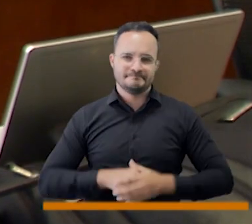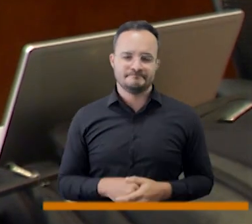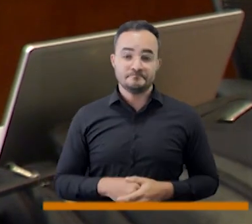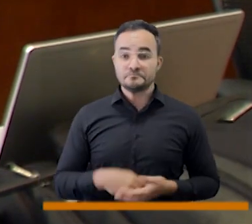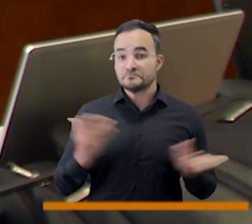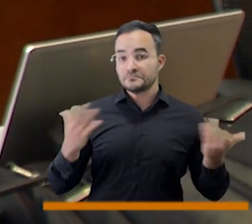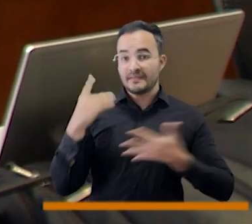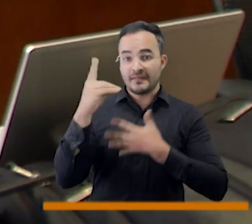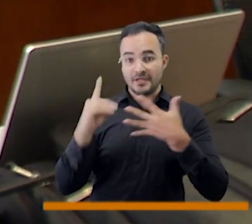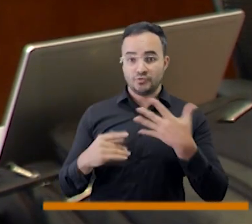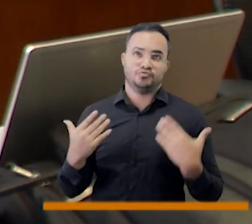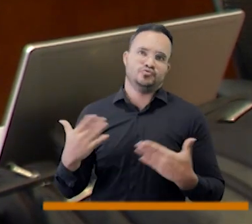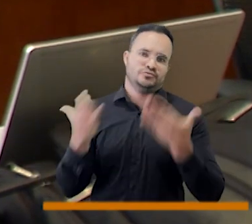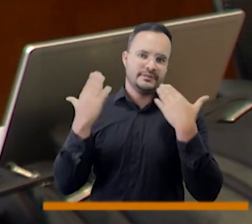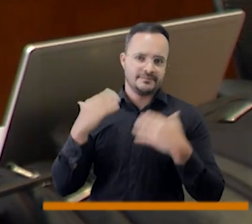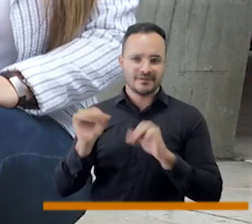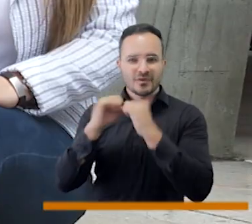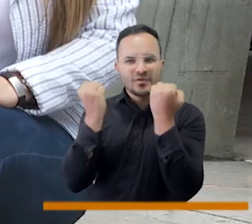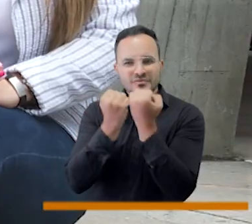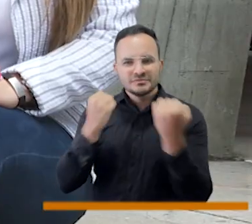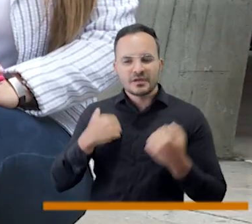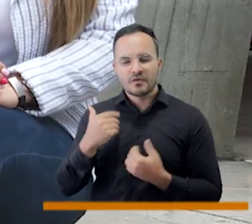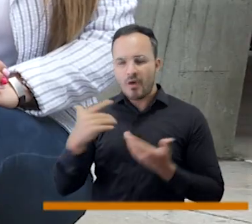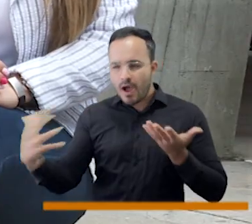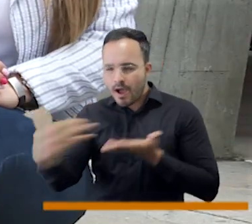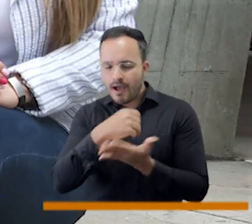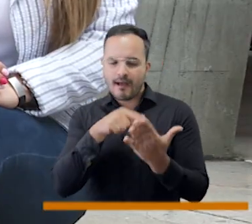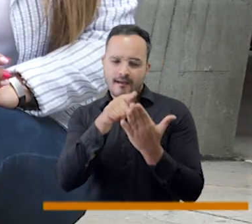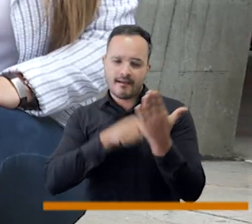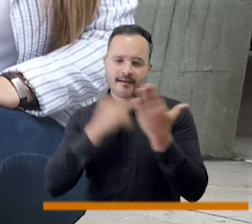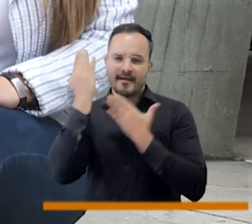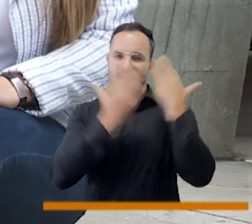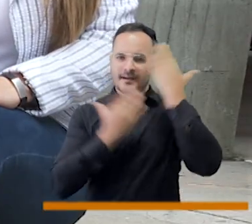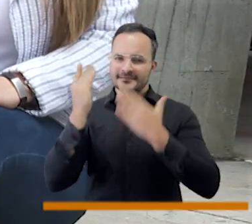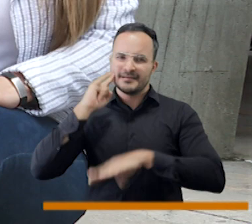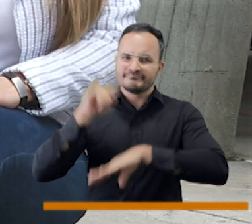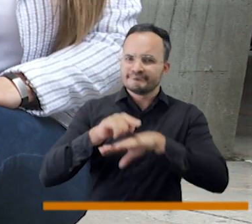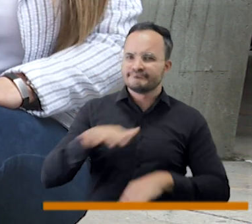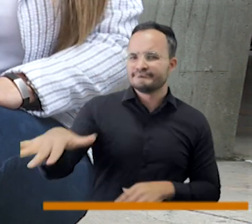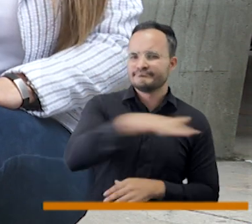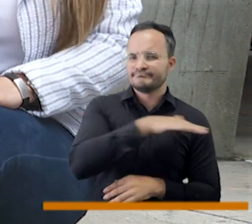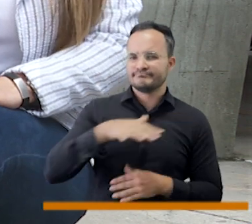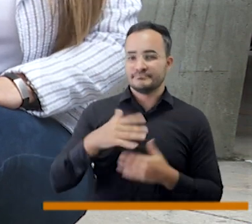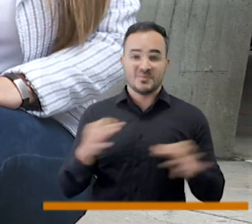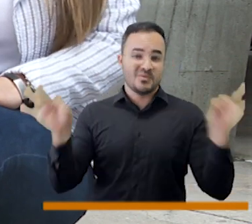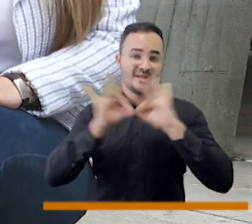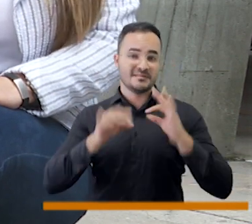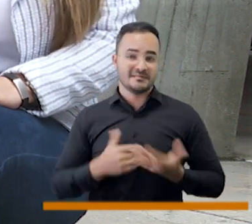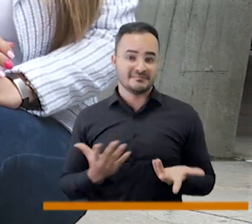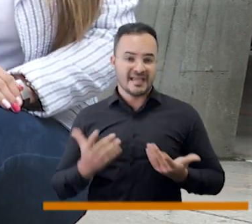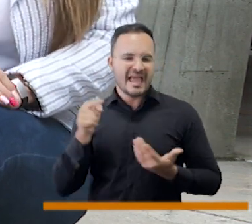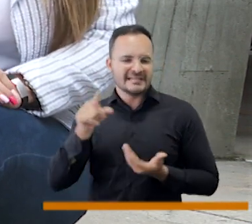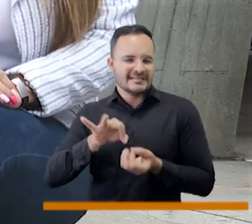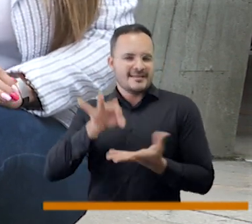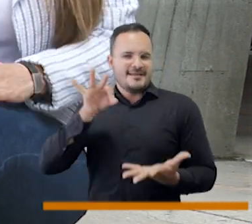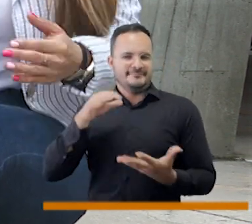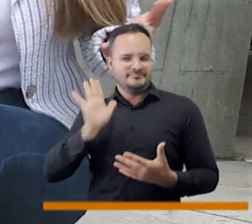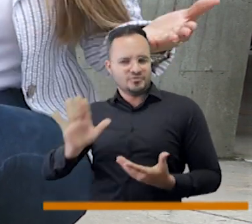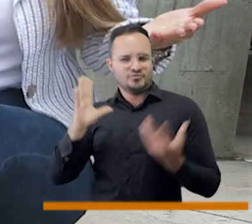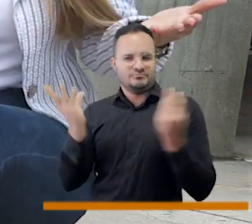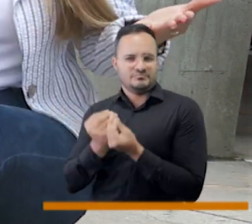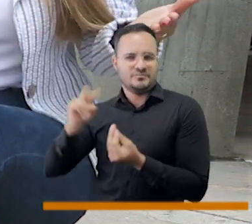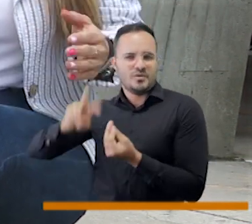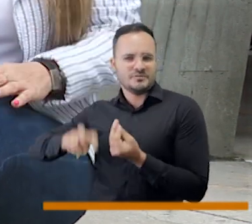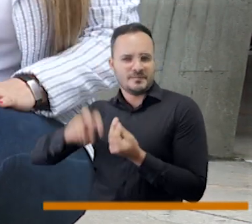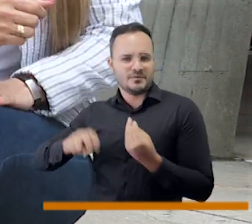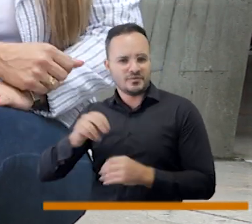Ciudadana. Estos datos le permiten tener al Consejo Distrital un instrumento para el ejercicio del control político. Es